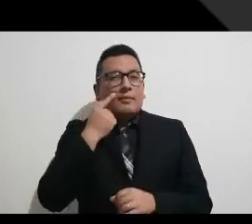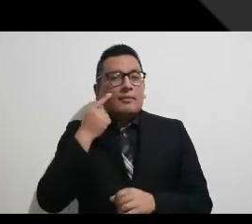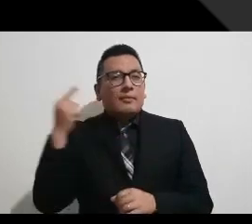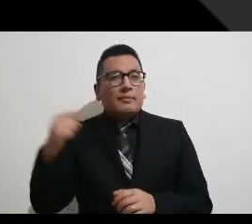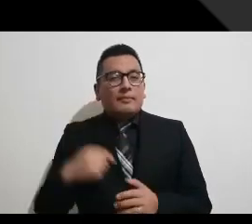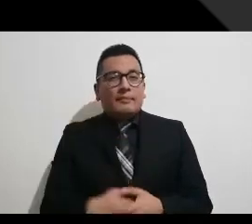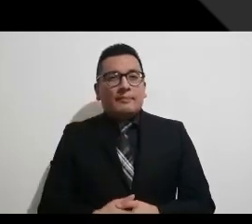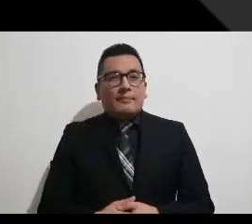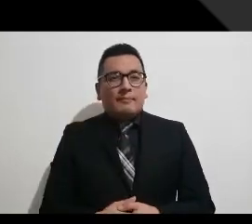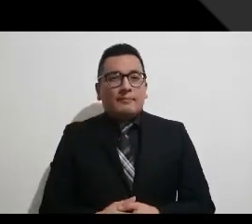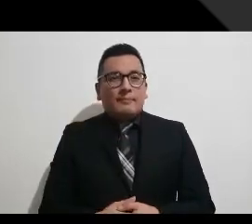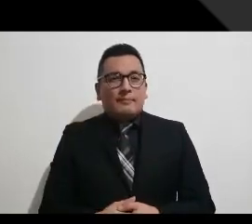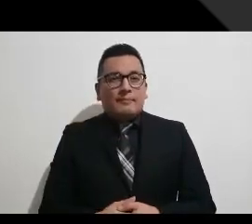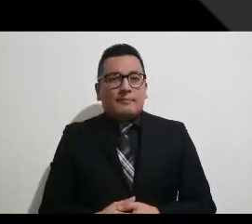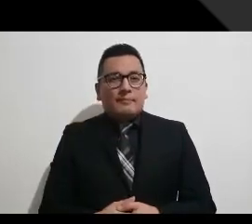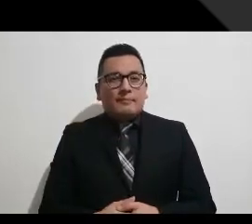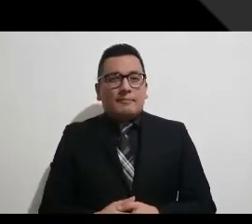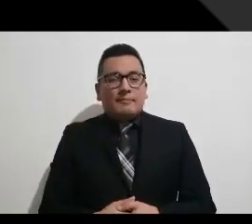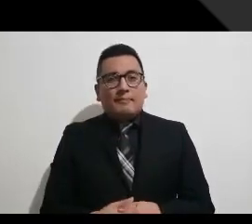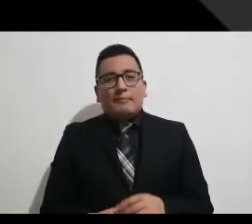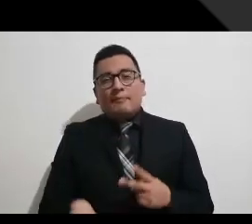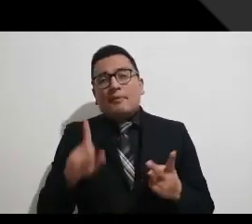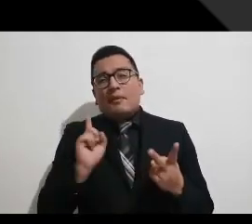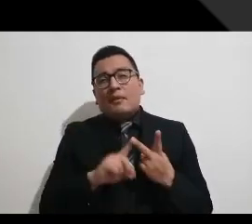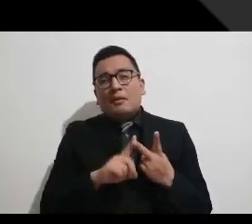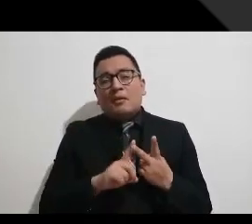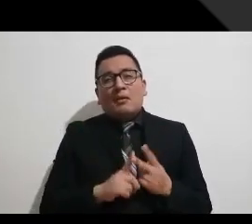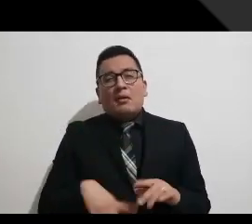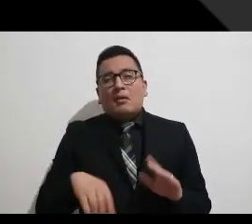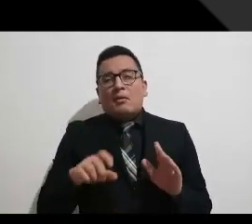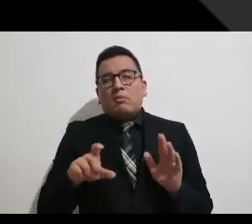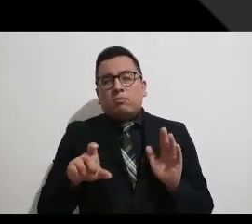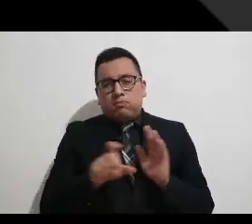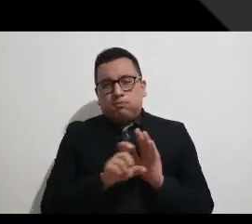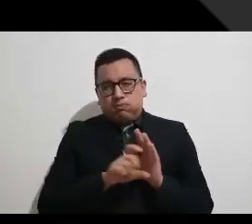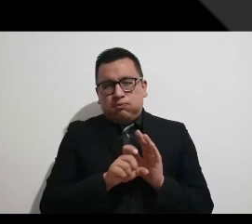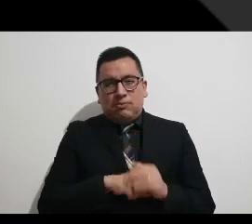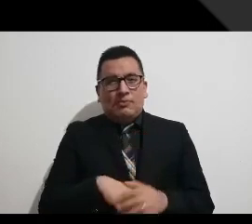como laurna.programa radiofónico del IEC, en Instagram,